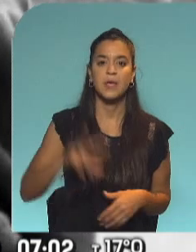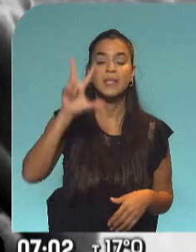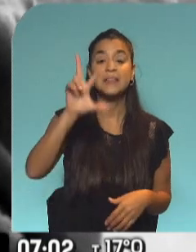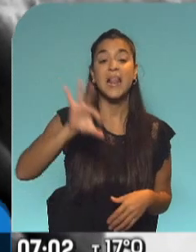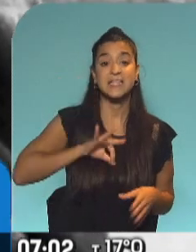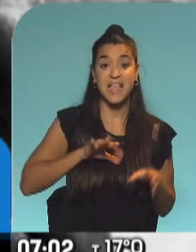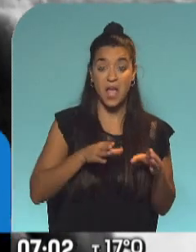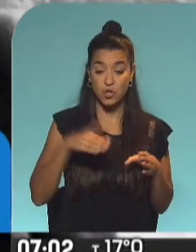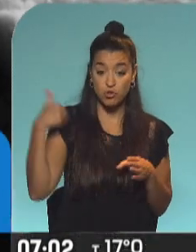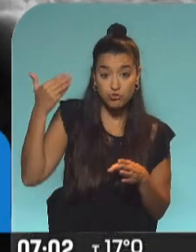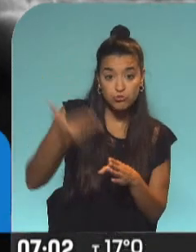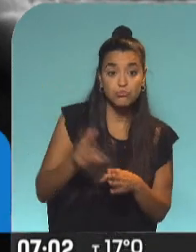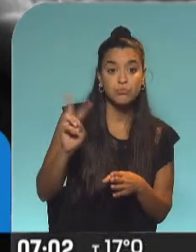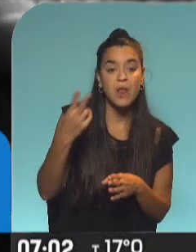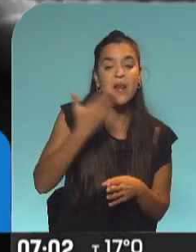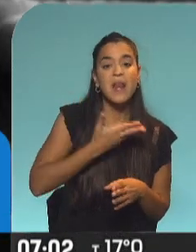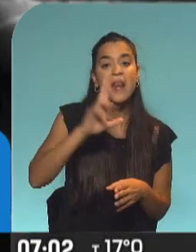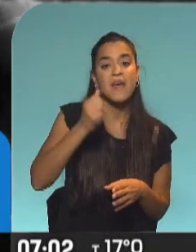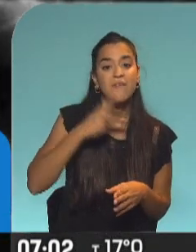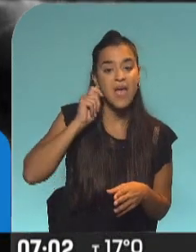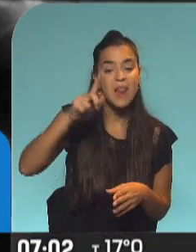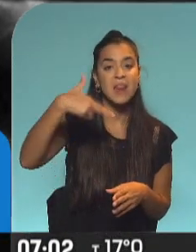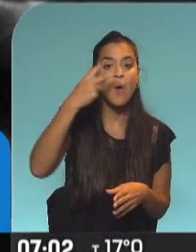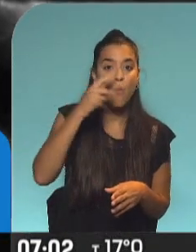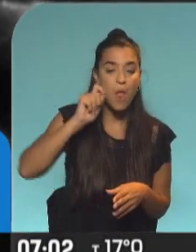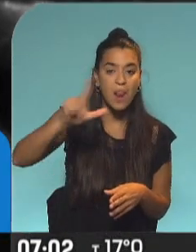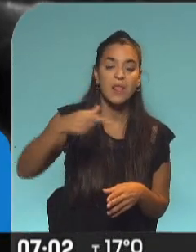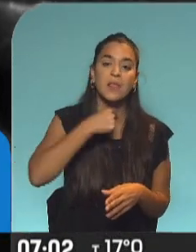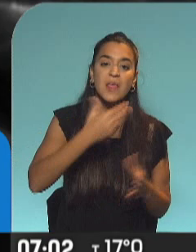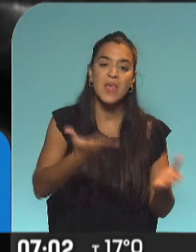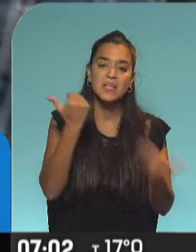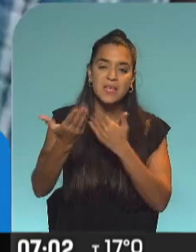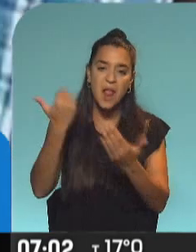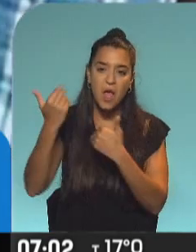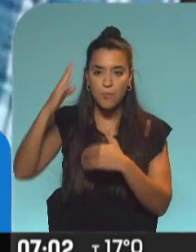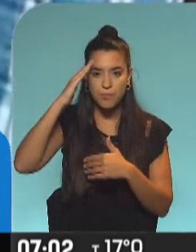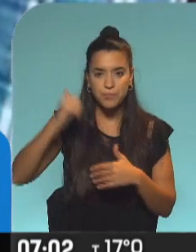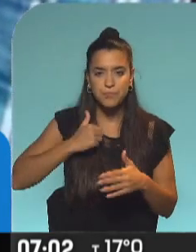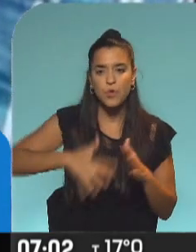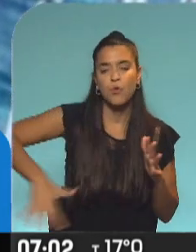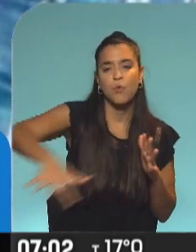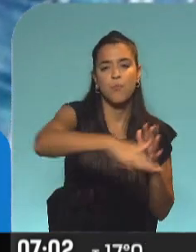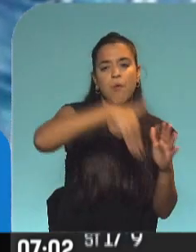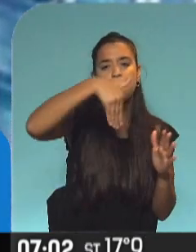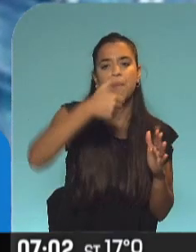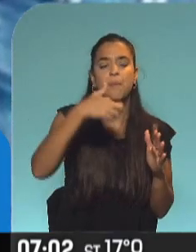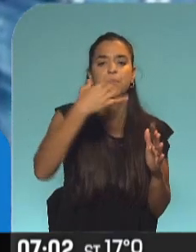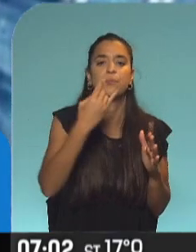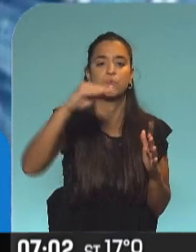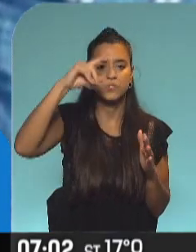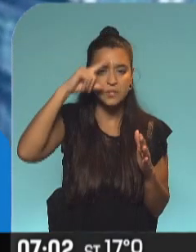Años de la muerte de Rafael Nahuel, ocurrida durante el intento de desalojo de prefectura a la comunidad mapuche